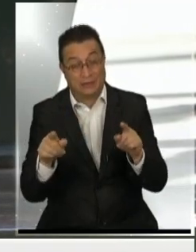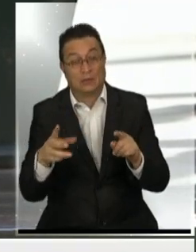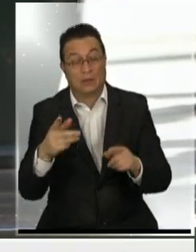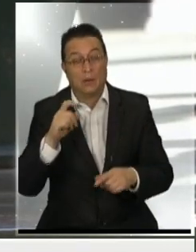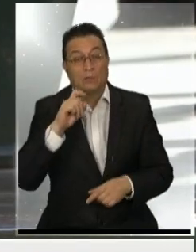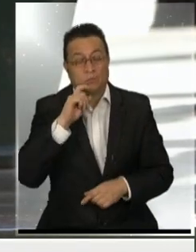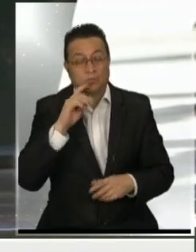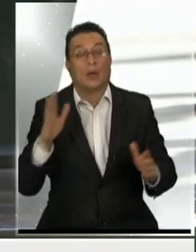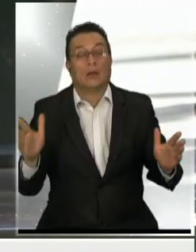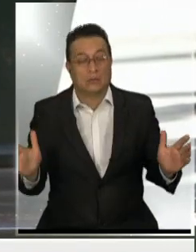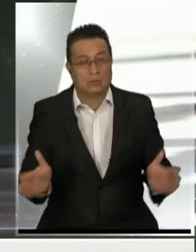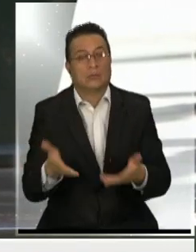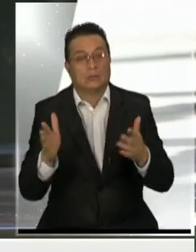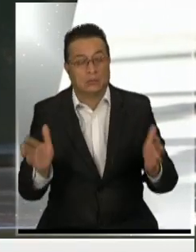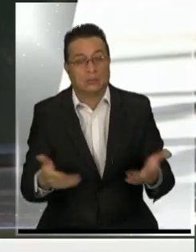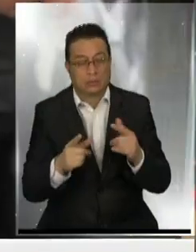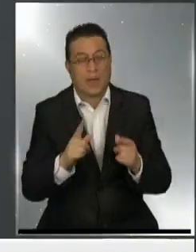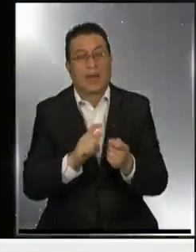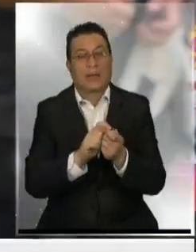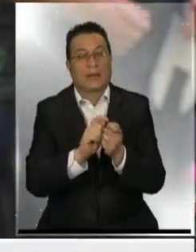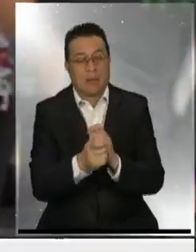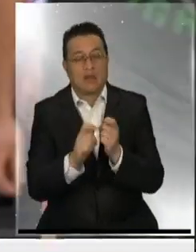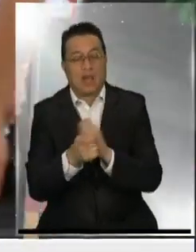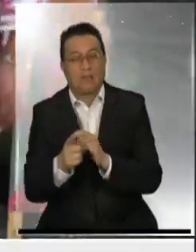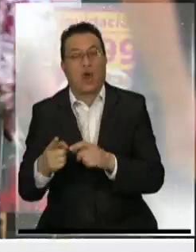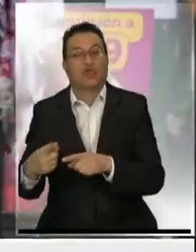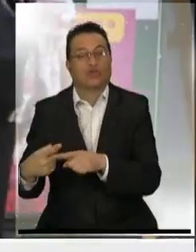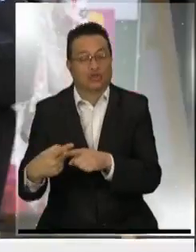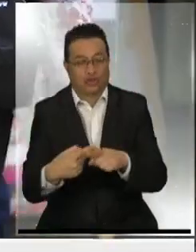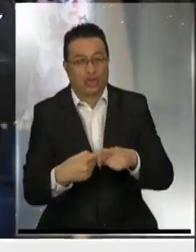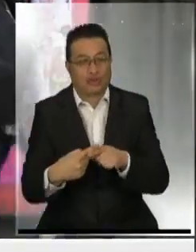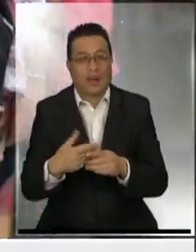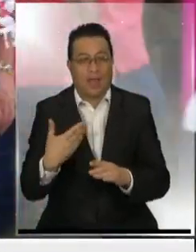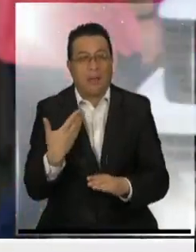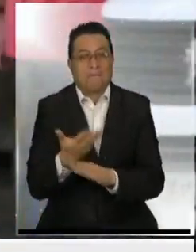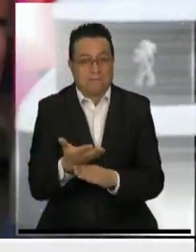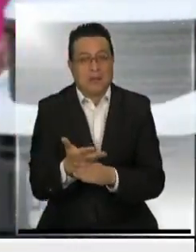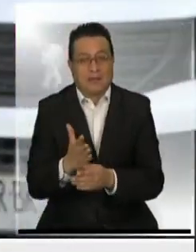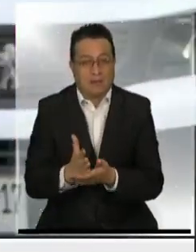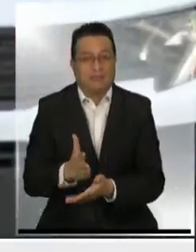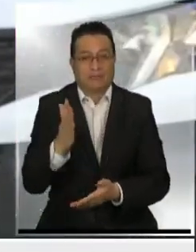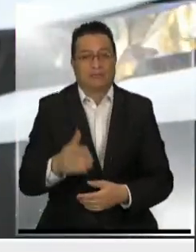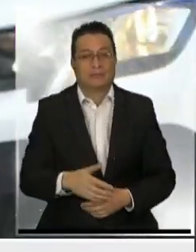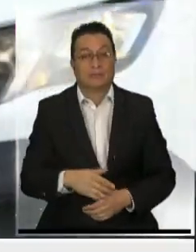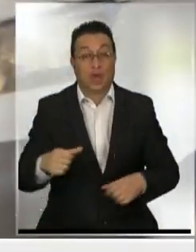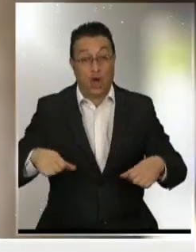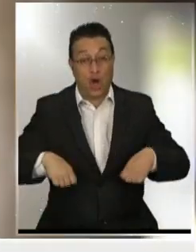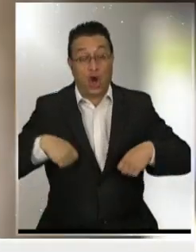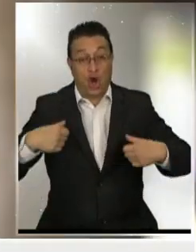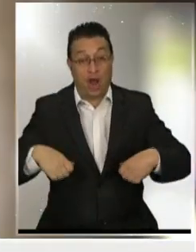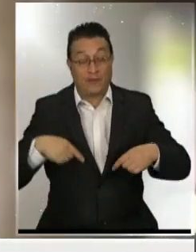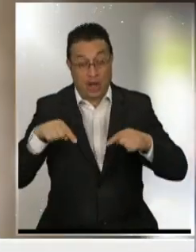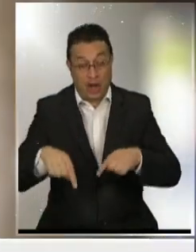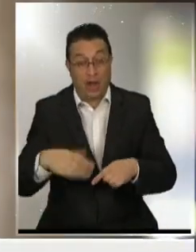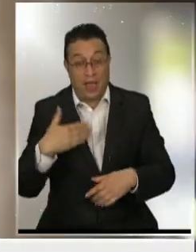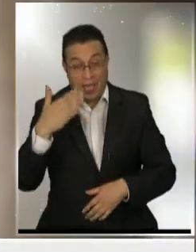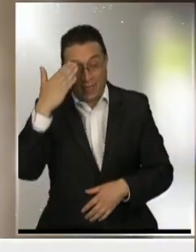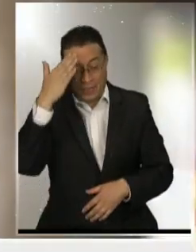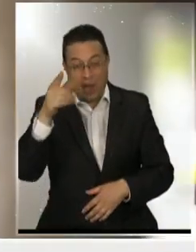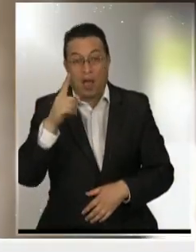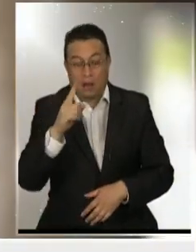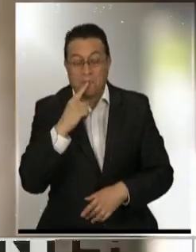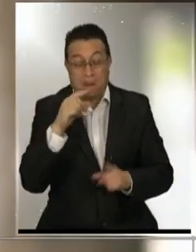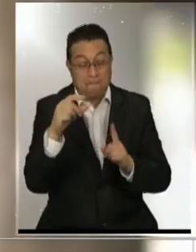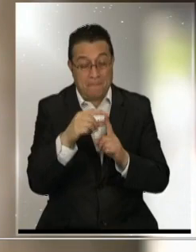quienes impulsaron parte de los cambios sociales que se han exigido. Yo creo que los jóvenes hoy en día quieren un concepto que está bien